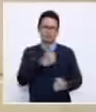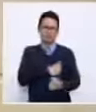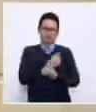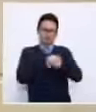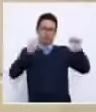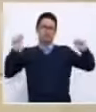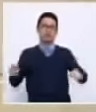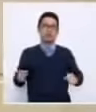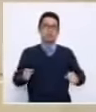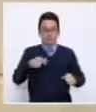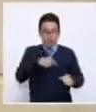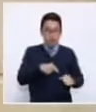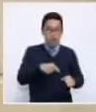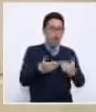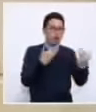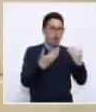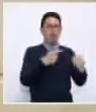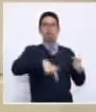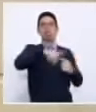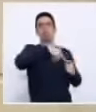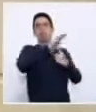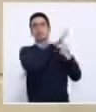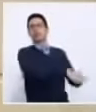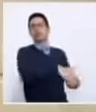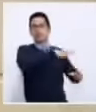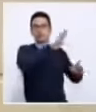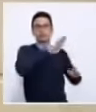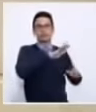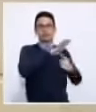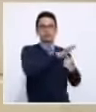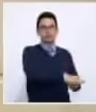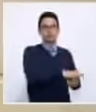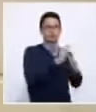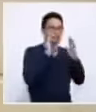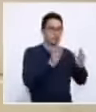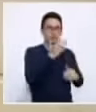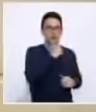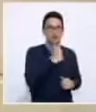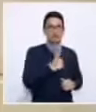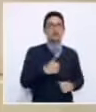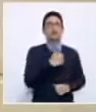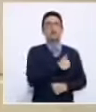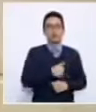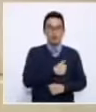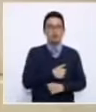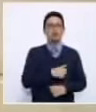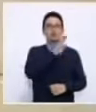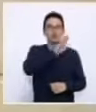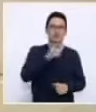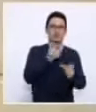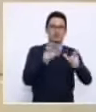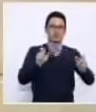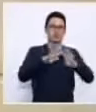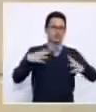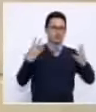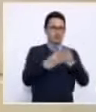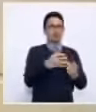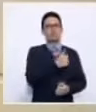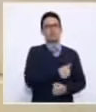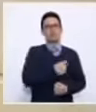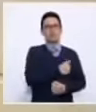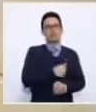externa sin contar con el campesinado y arruinándonos. Les pido a ustedes, señores senadores, un respaldo